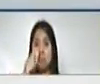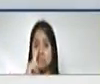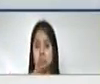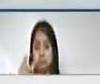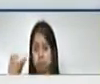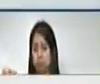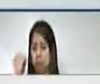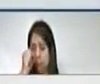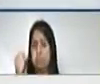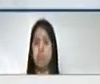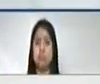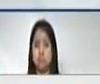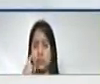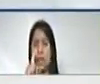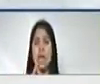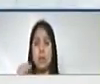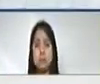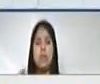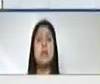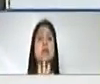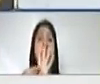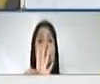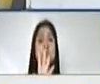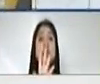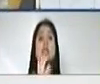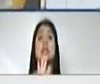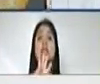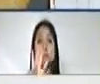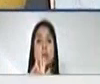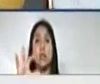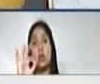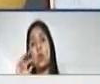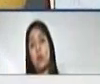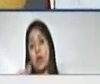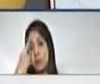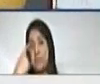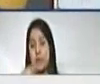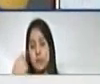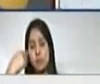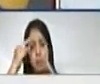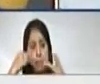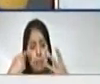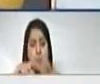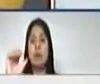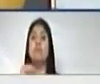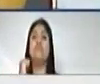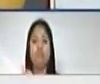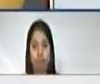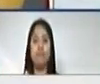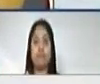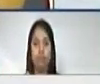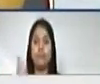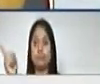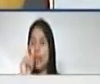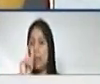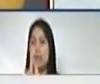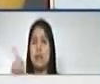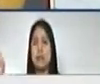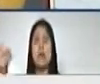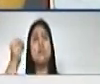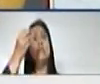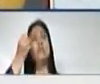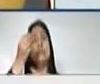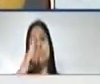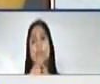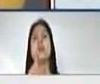sector público como del sector privado, en esta segunda fase de vacunación, con la intención evidentemente de que en poco tiempo